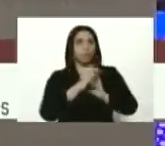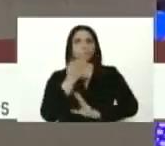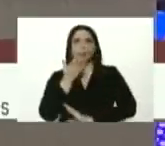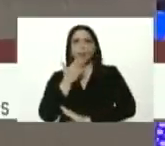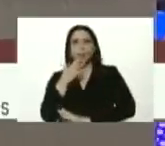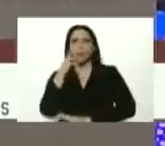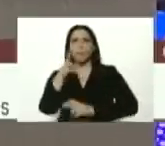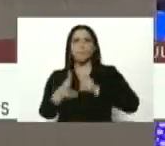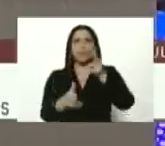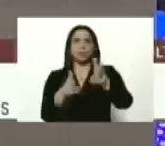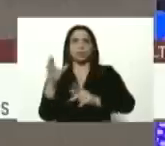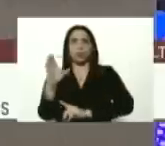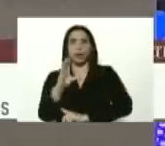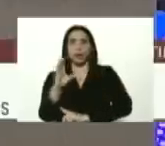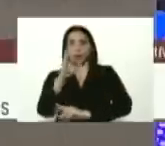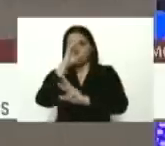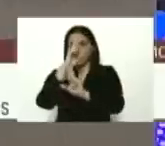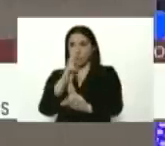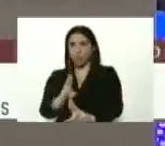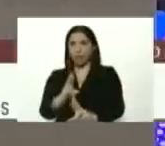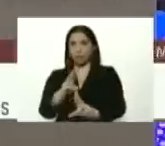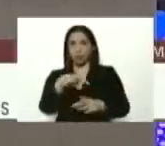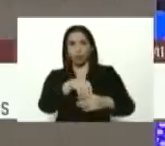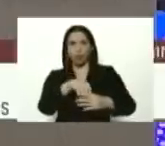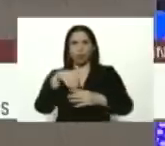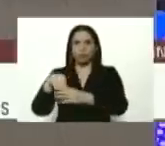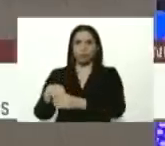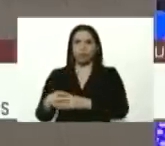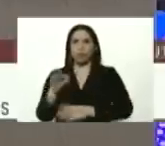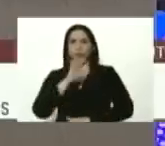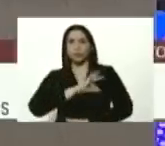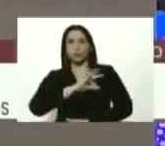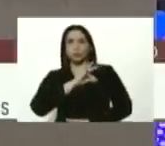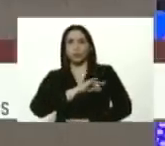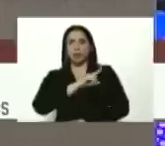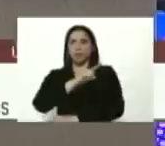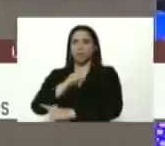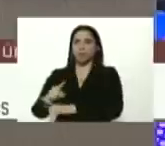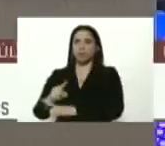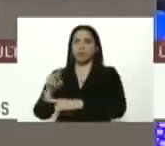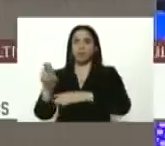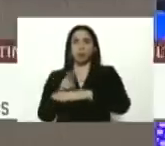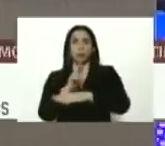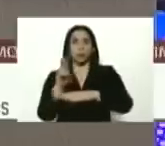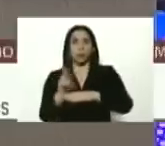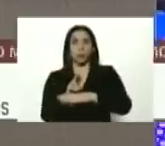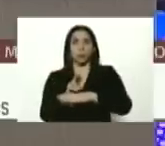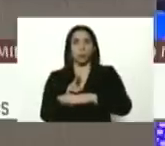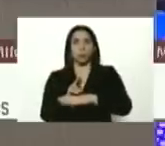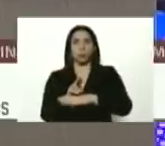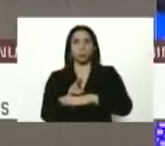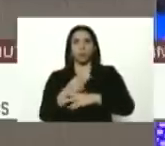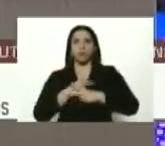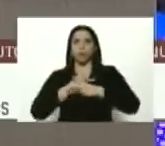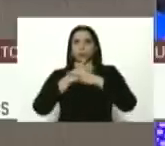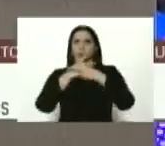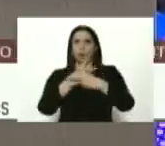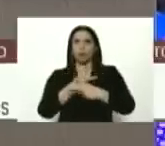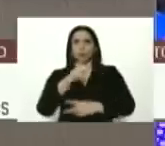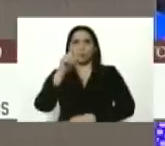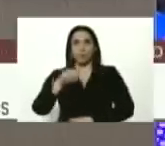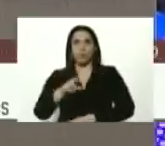de Caracas está respetando la cuarentena social obligatoria, el uso obligatorio no voluntaria y el uso